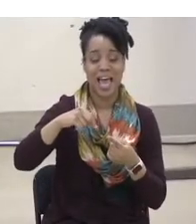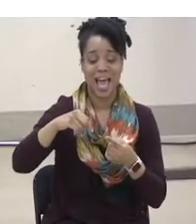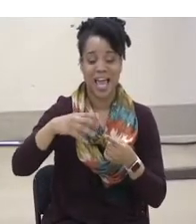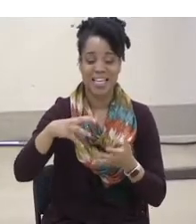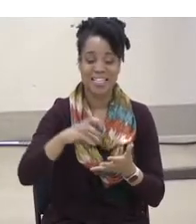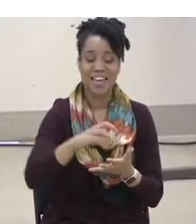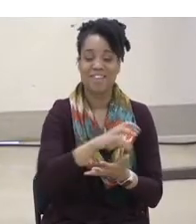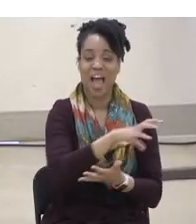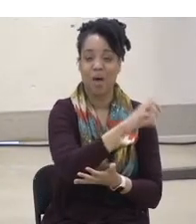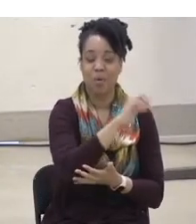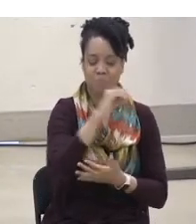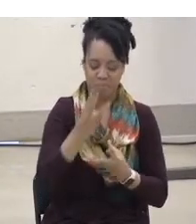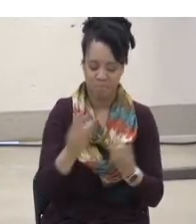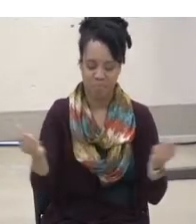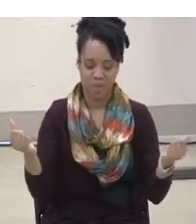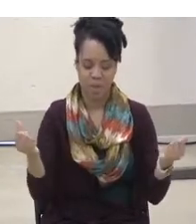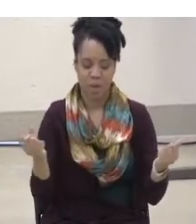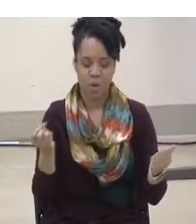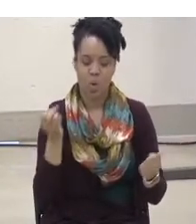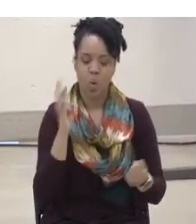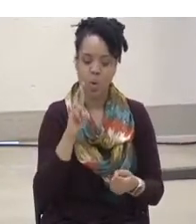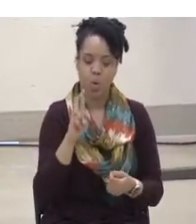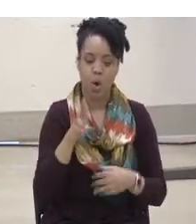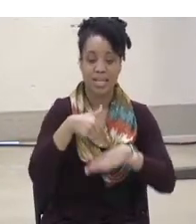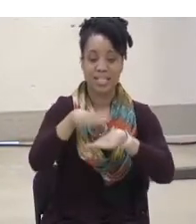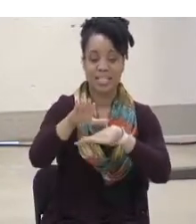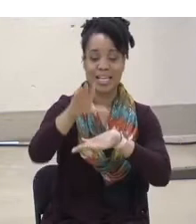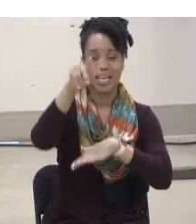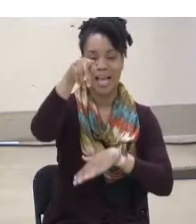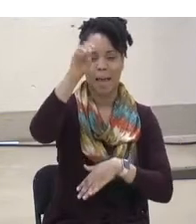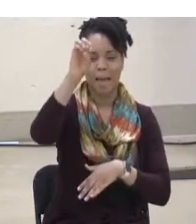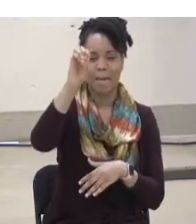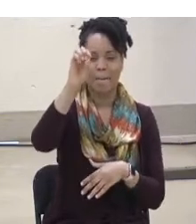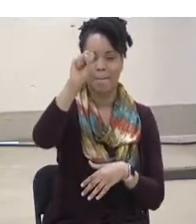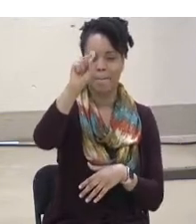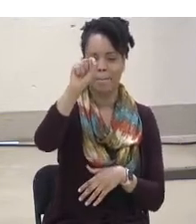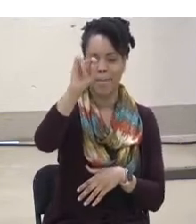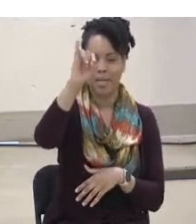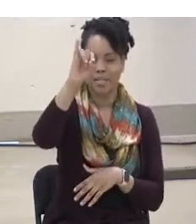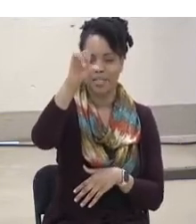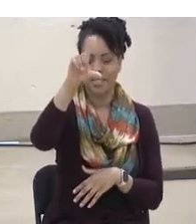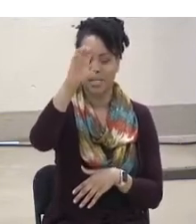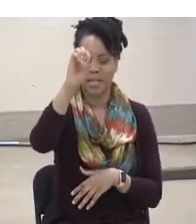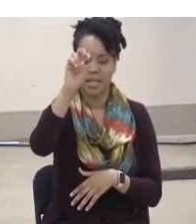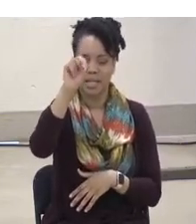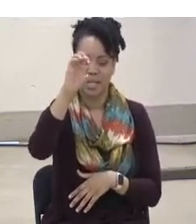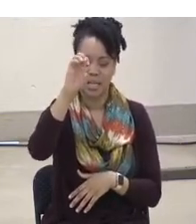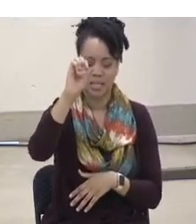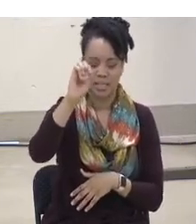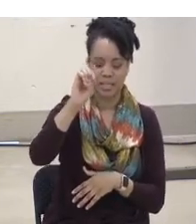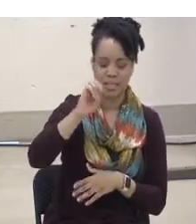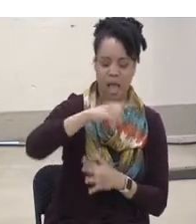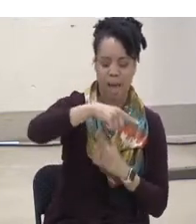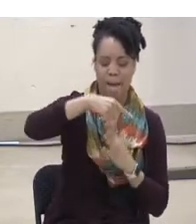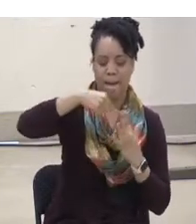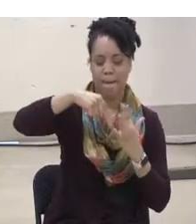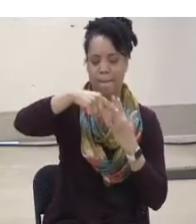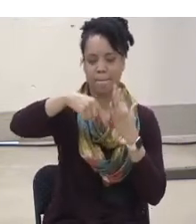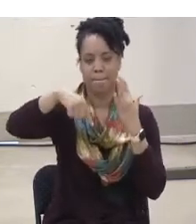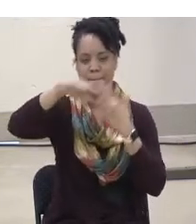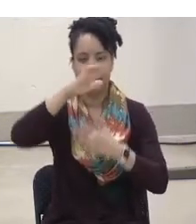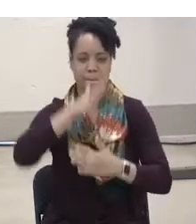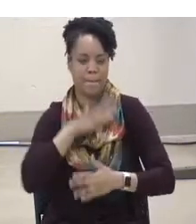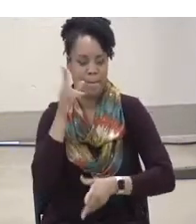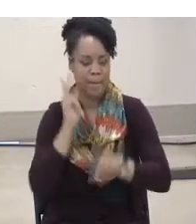my people. Verse number 13. Y si se humillare mi pueblo, dice, perdón, el 13, si yo cerrare los cielos para que no haya lluvia,